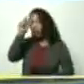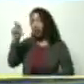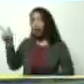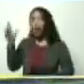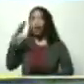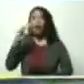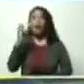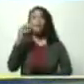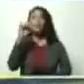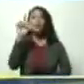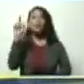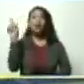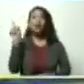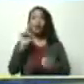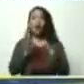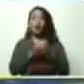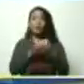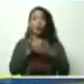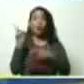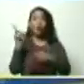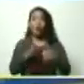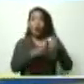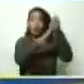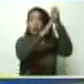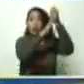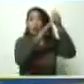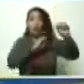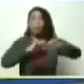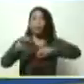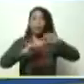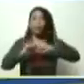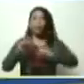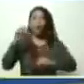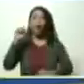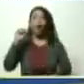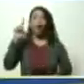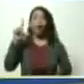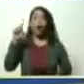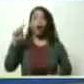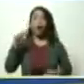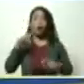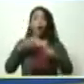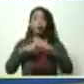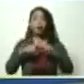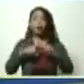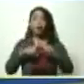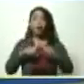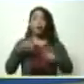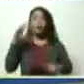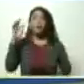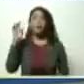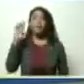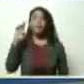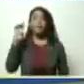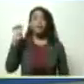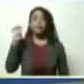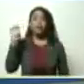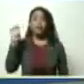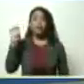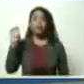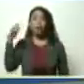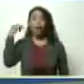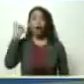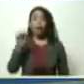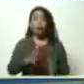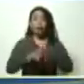Camila y un equipo que ella encabeza del movimiento Alex Free Alex Free Alex Free tiene